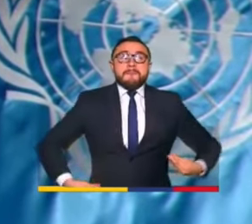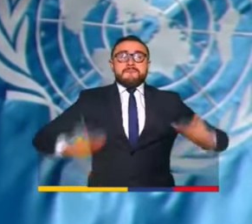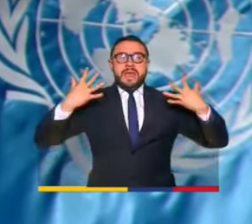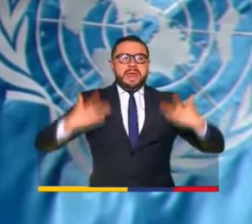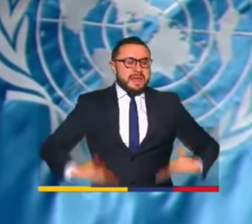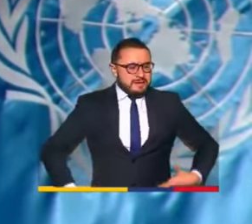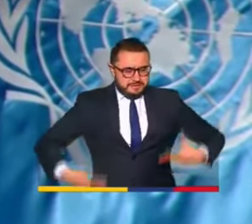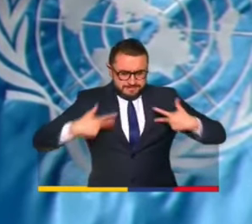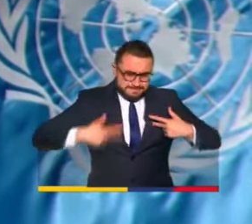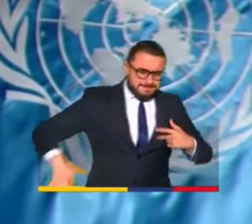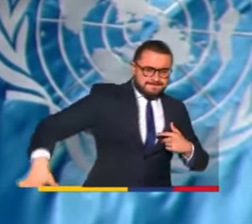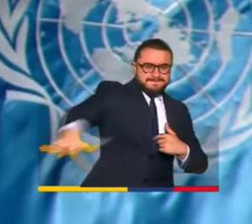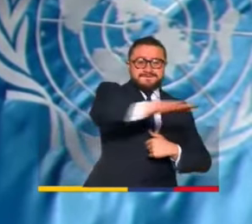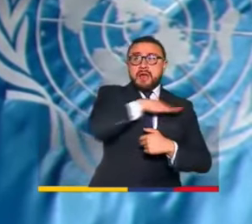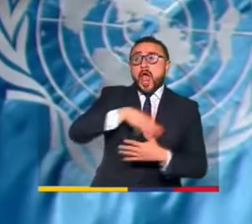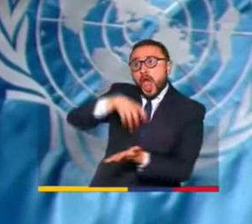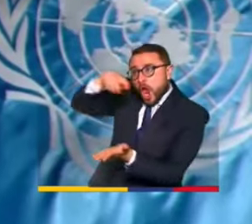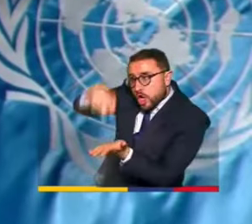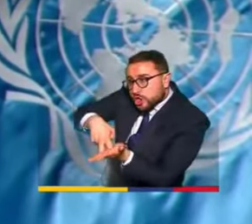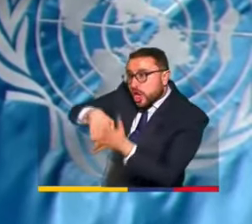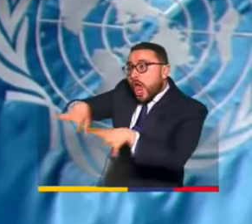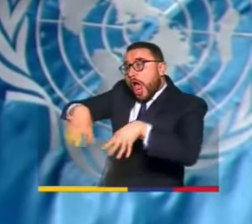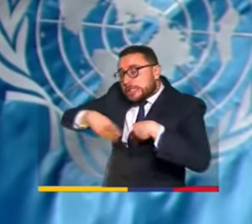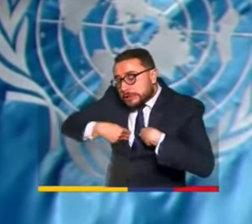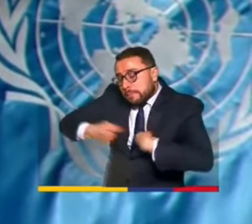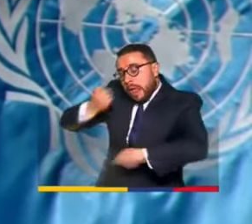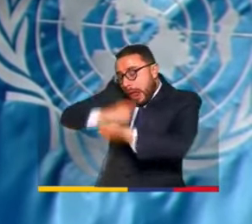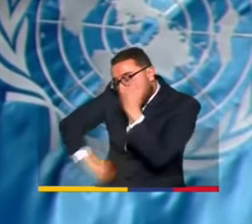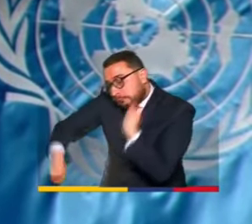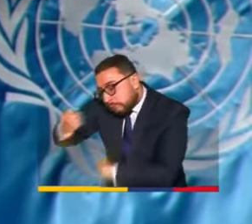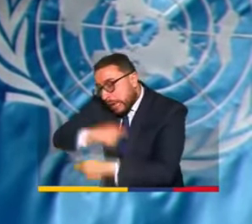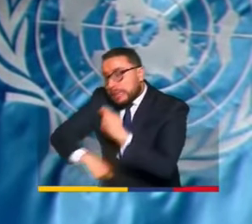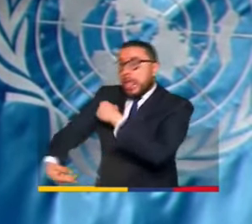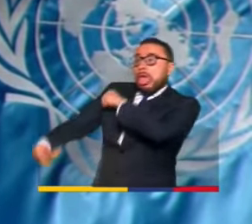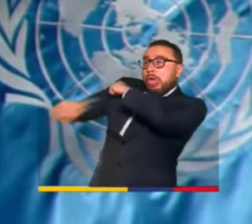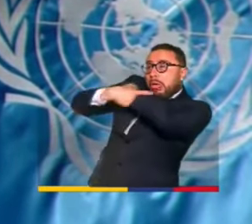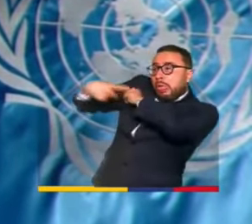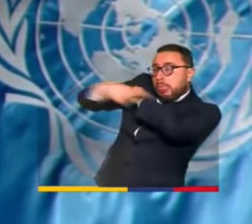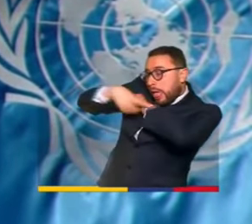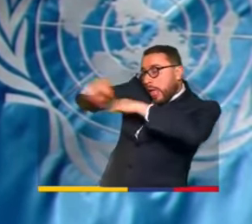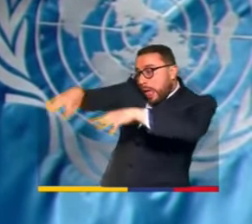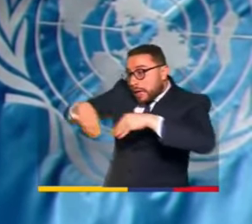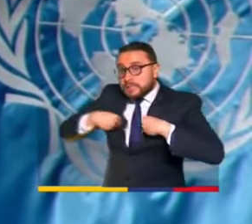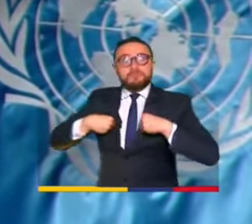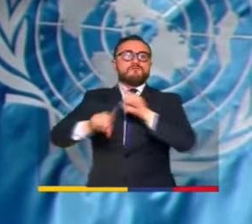que no se vende, que no se deja explotar.